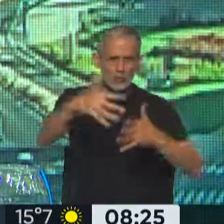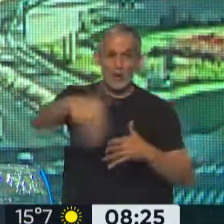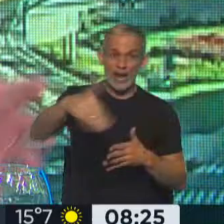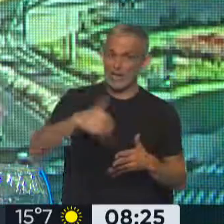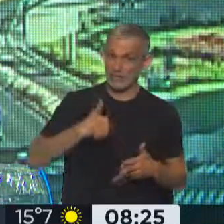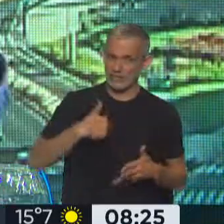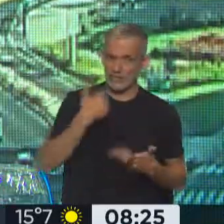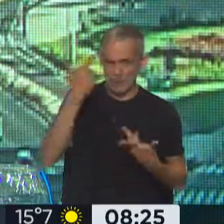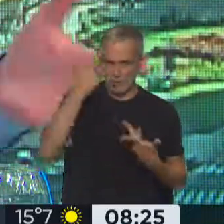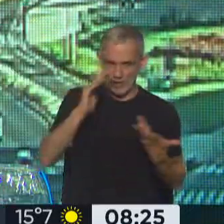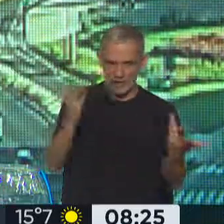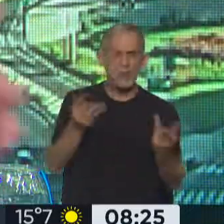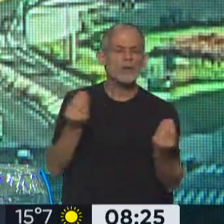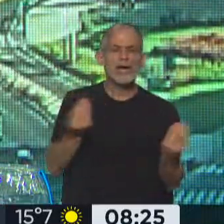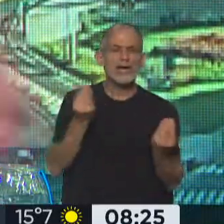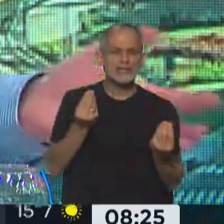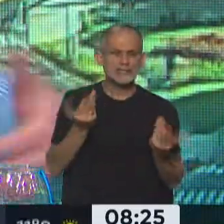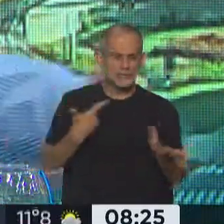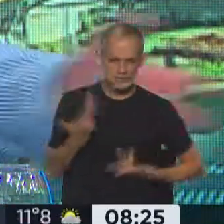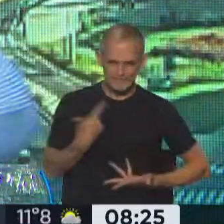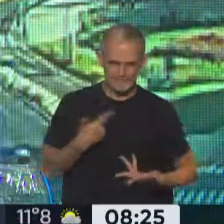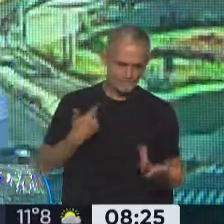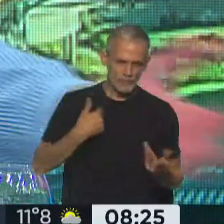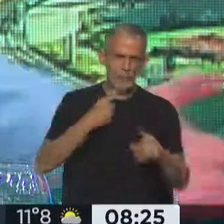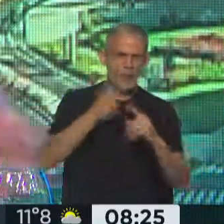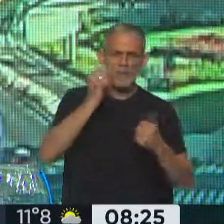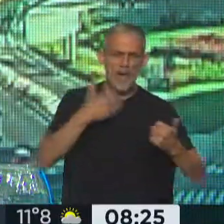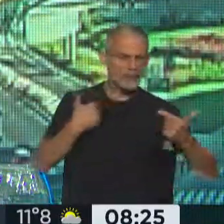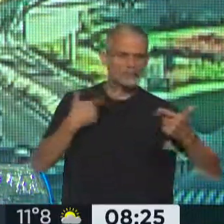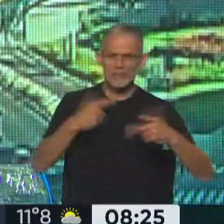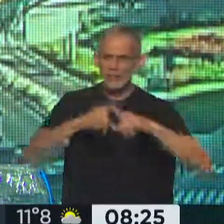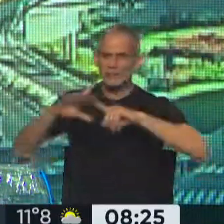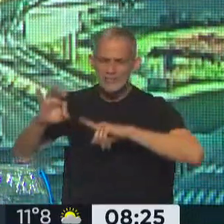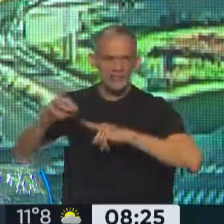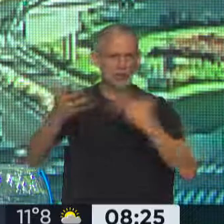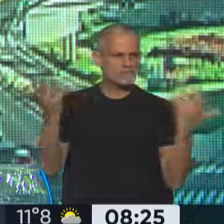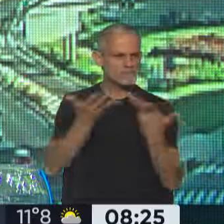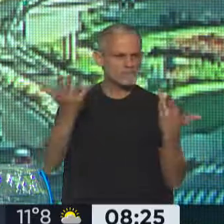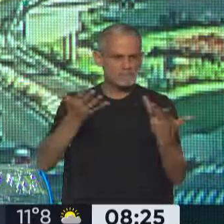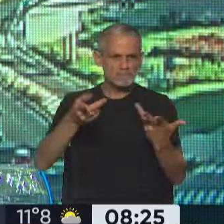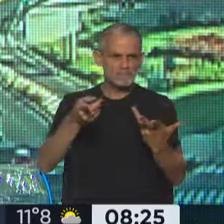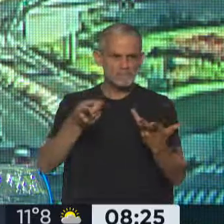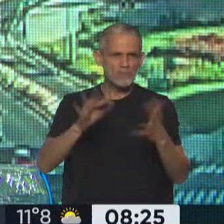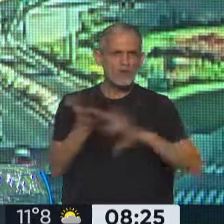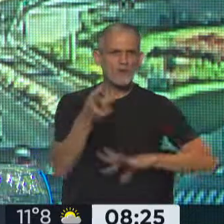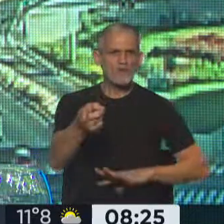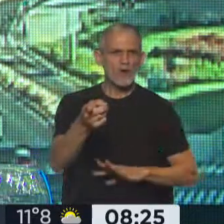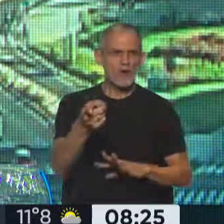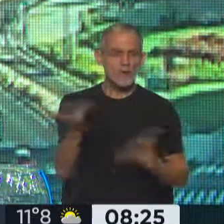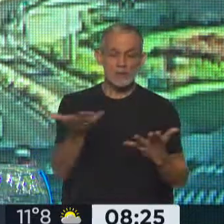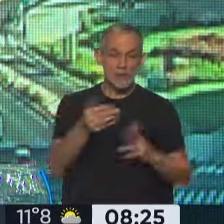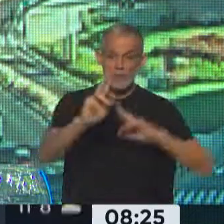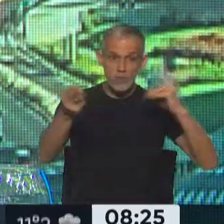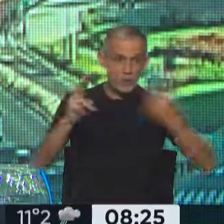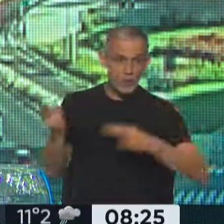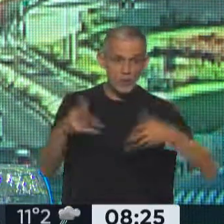argentinas entonces Bueno qué hacemos por nuestros padres nuestros hermanos tíos etcétera que de alguna manera están perdiendo la vida